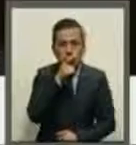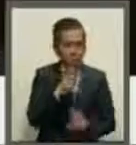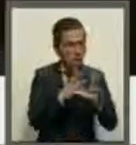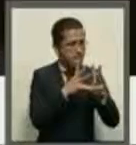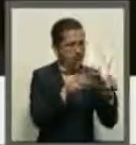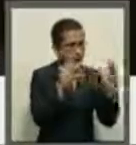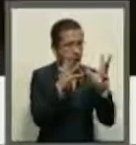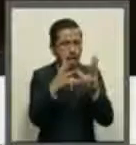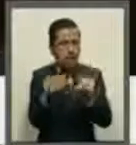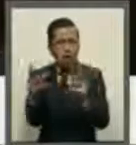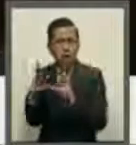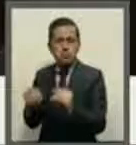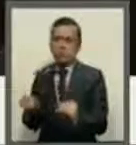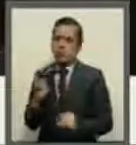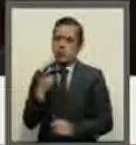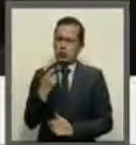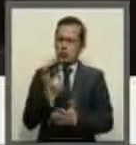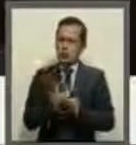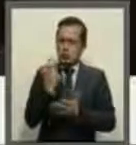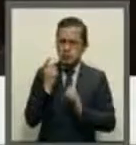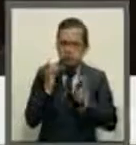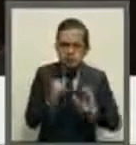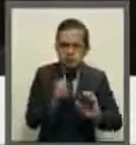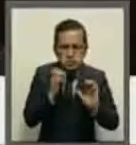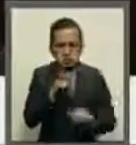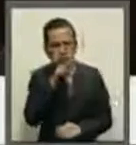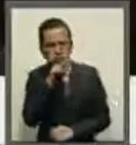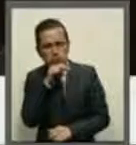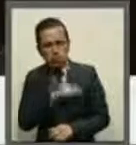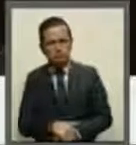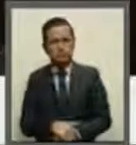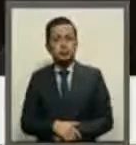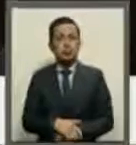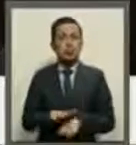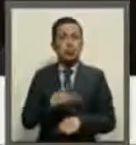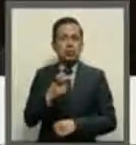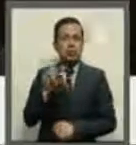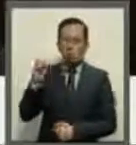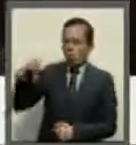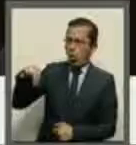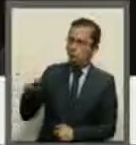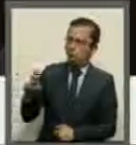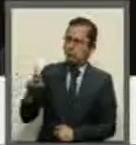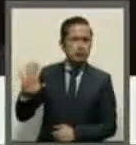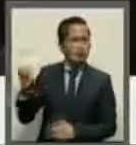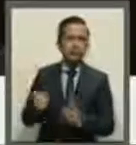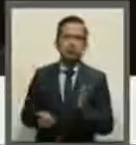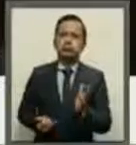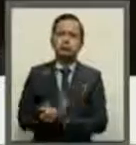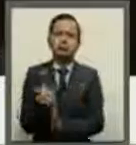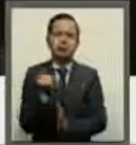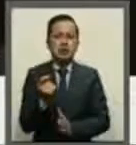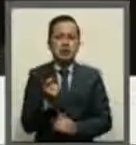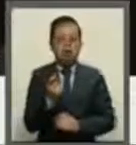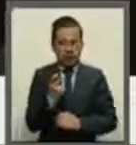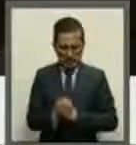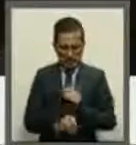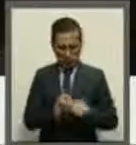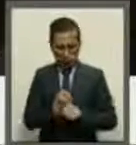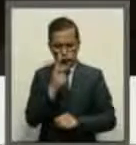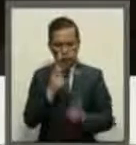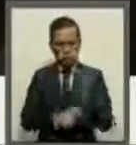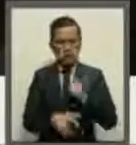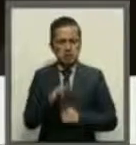alarmante. Teniendo esto en cuenta, las Naciones Unidas declararon 2019 el Año